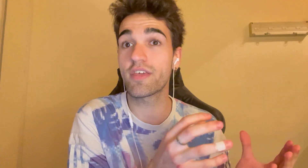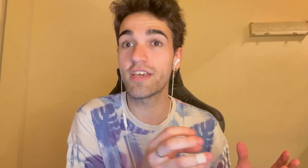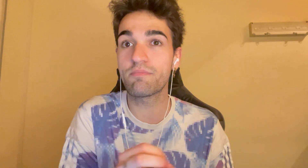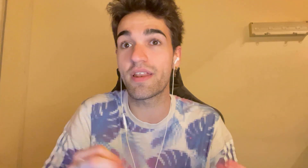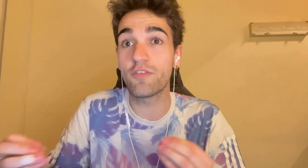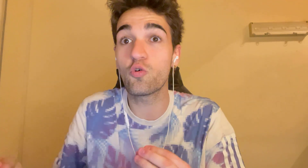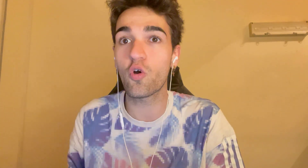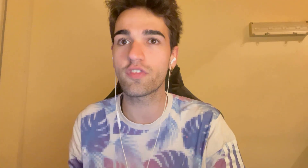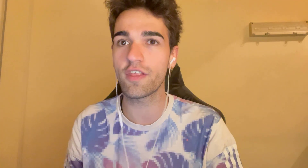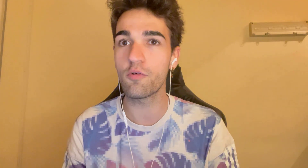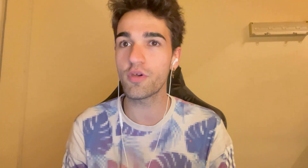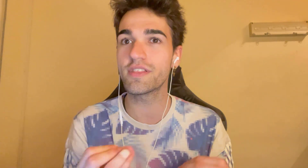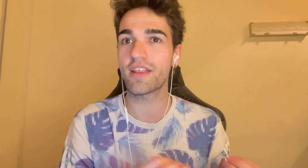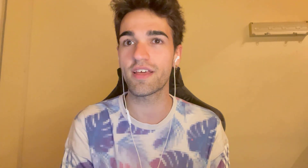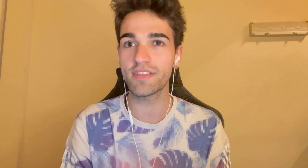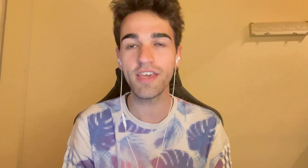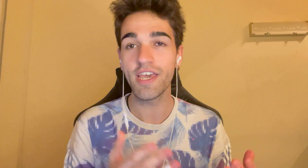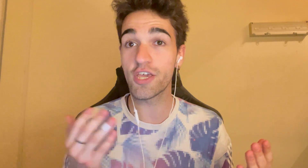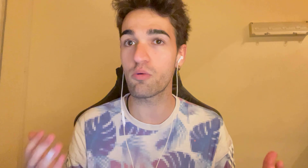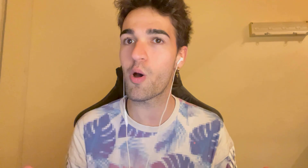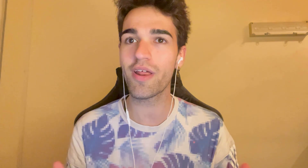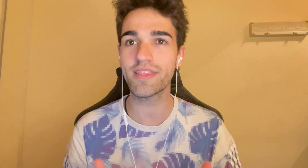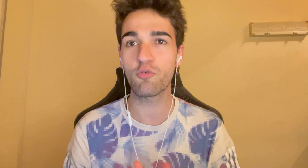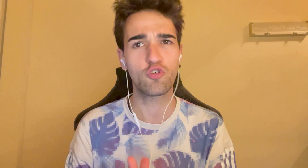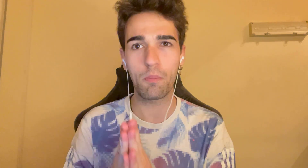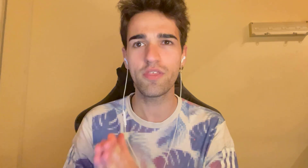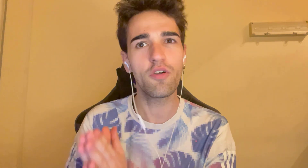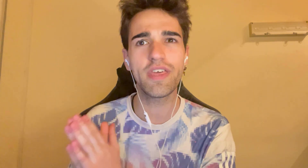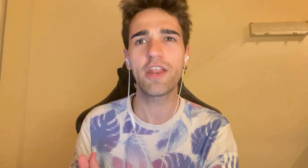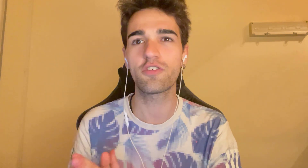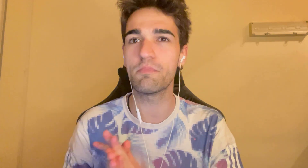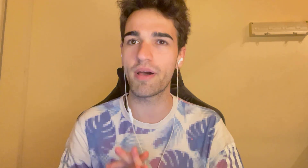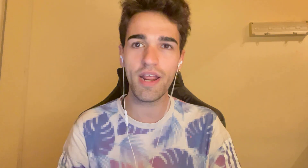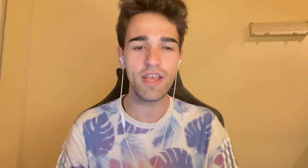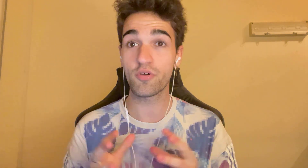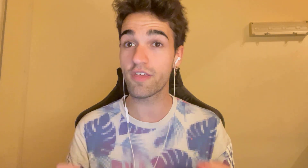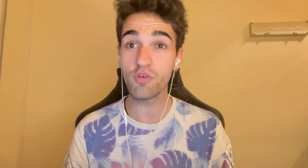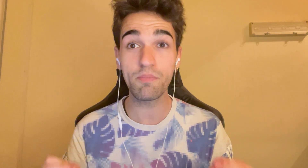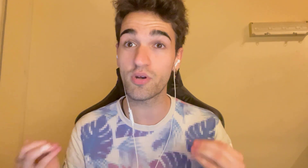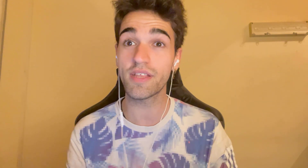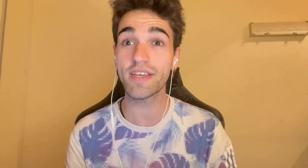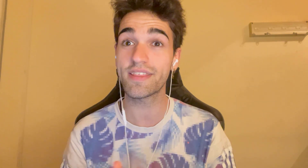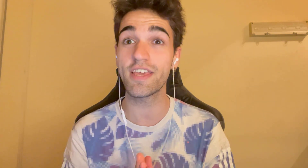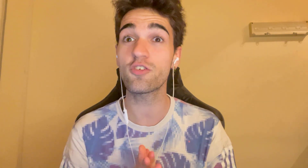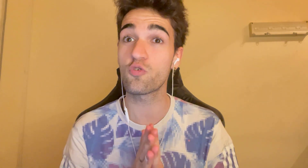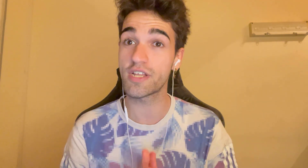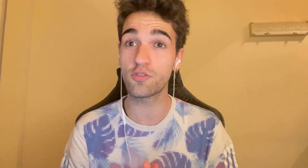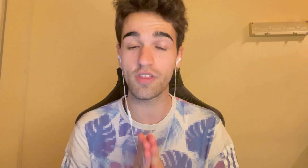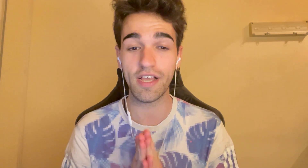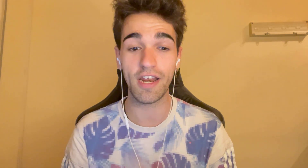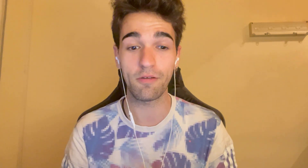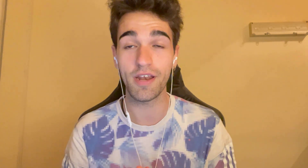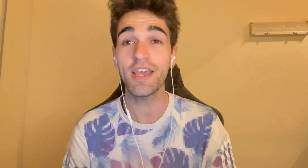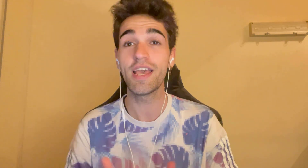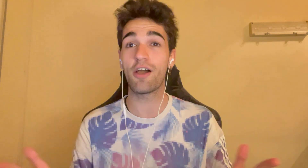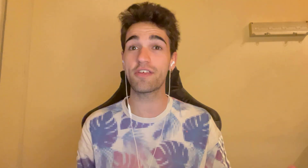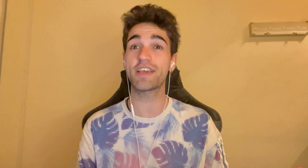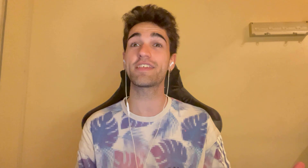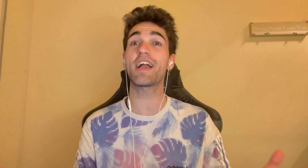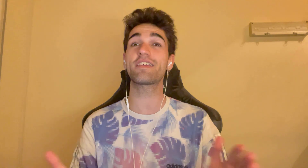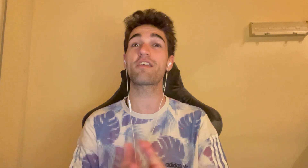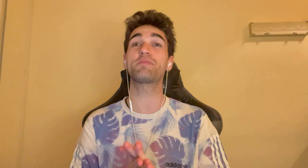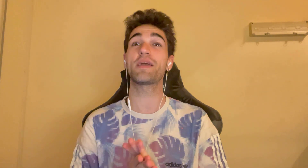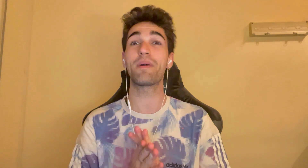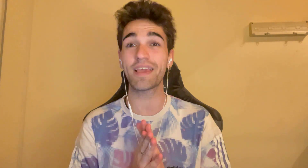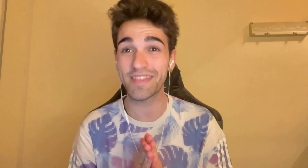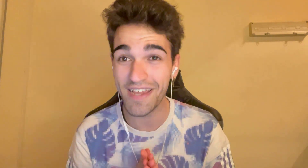ser que os estéis perdiendo un contenido muy interesante y como ahora estamos con vídeo diario sin parar, pues es muy importante que estéis suscritos al canal, ¿vale? Ahora sí que